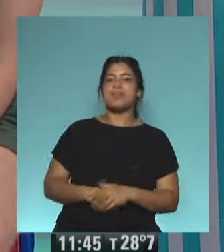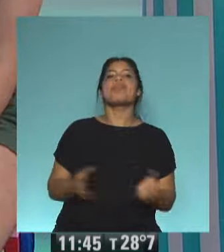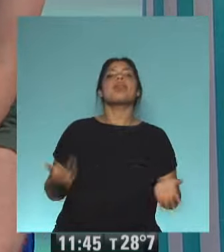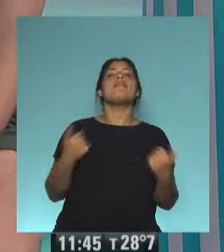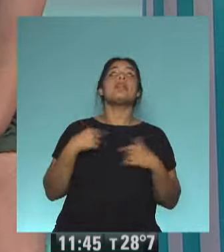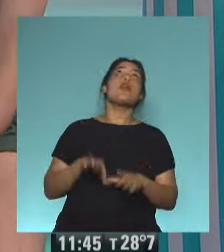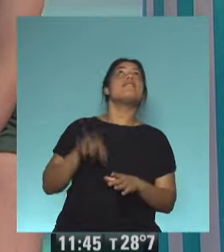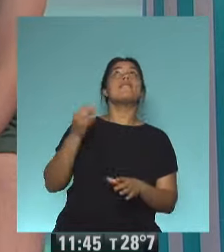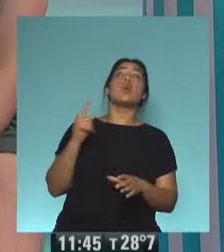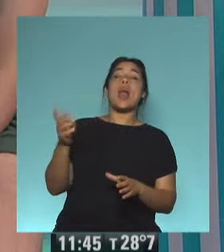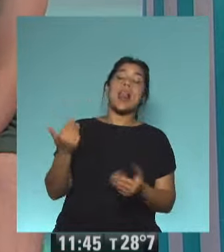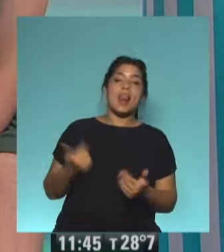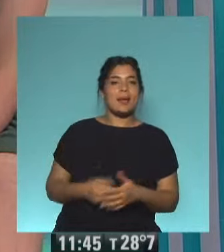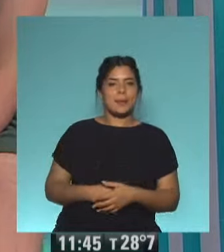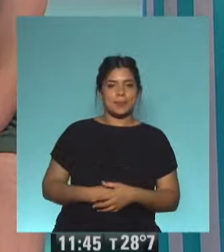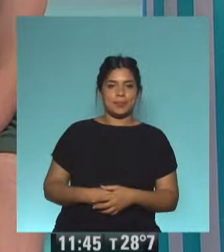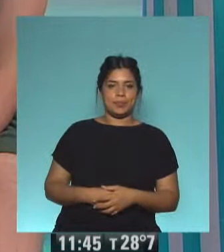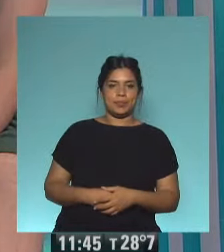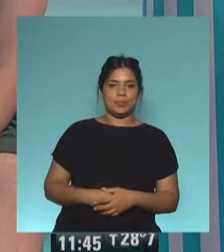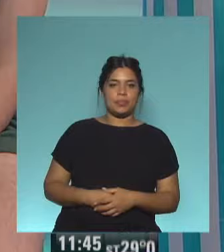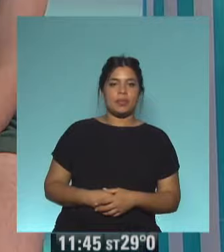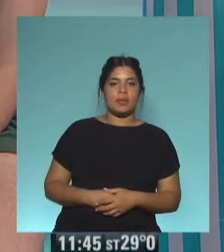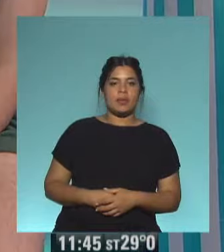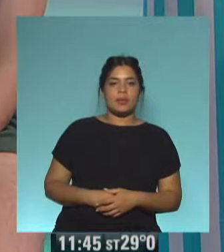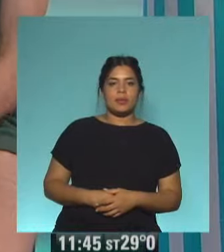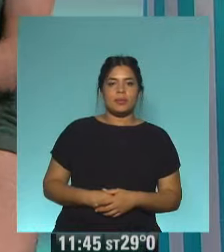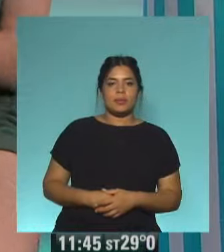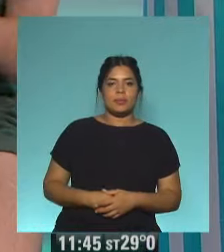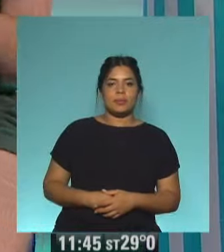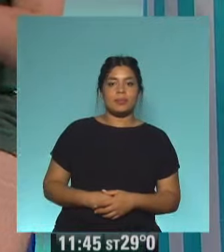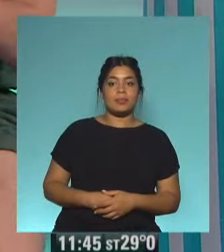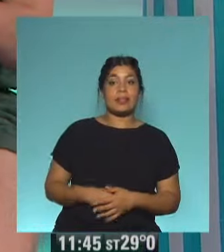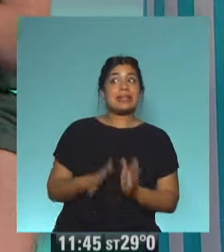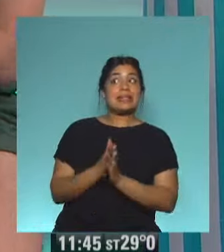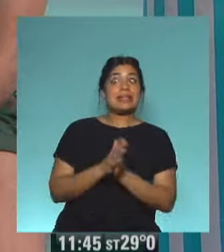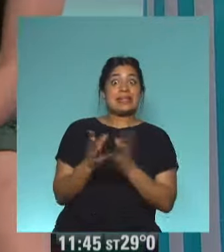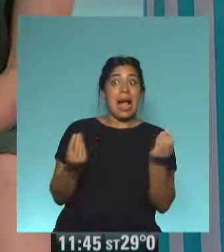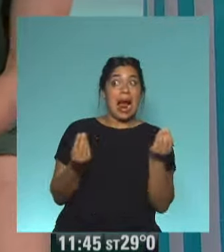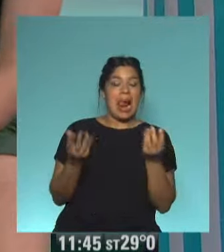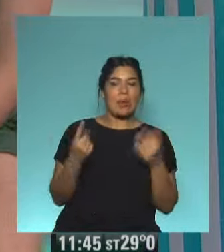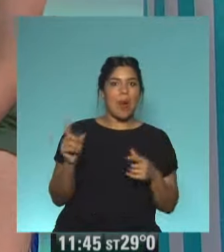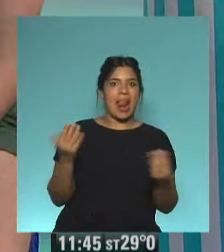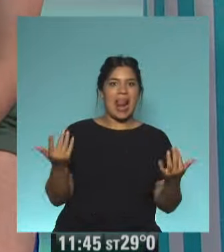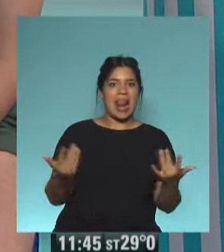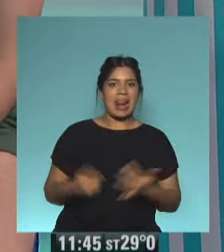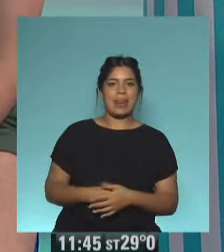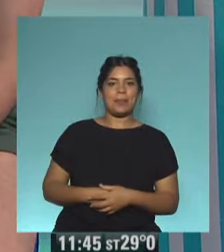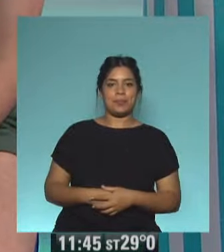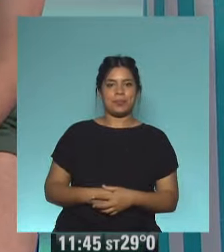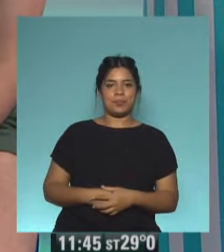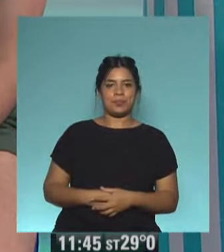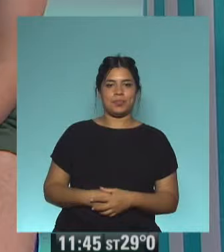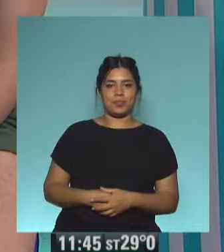si nos acordamos. El primer tema que sale es... ¡Tan, tan, tan! Televisión verdad,